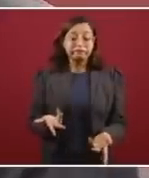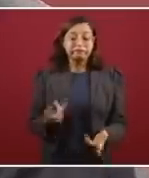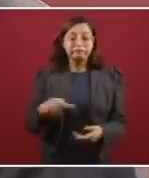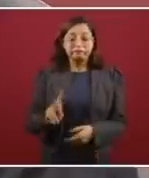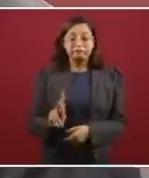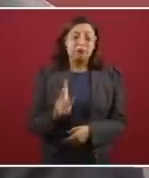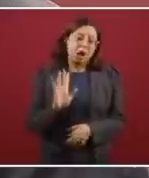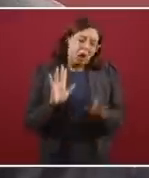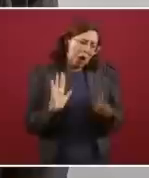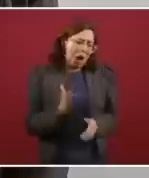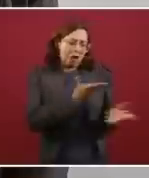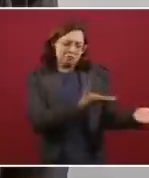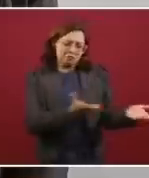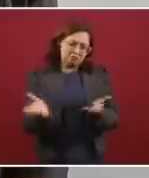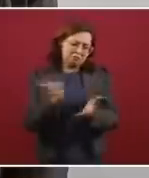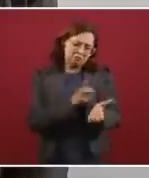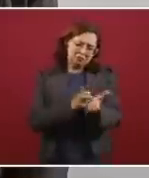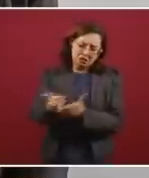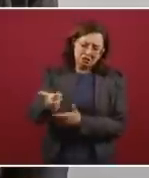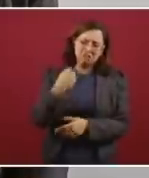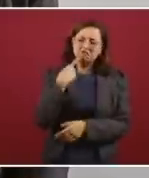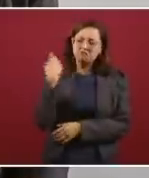Pero tienen su derecho a